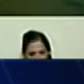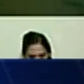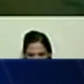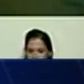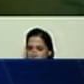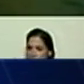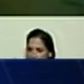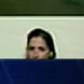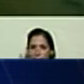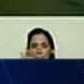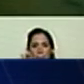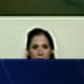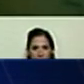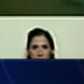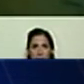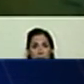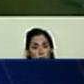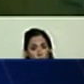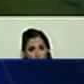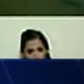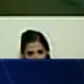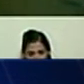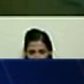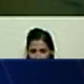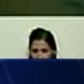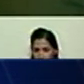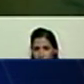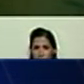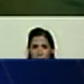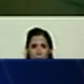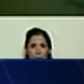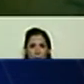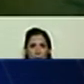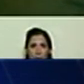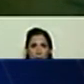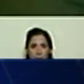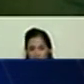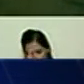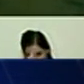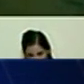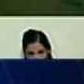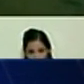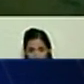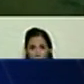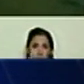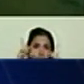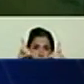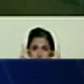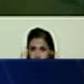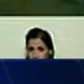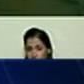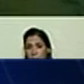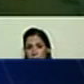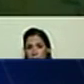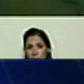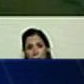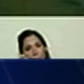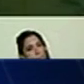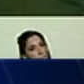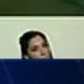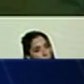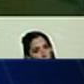nación. Nosotros somos, por naturaleza, respetuosos de las decisiones de los pueblos del